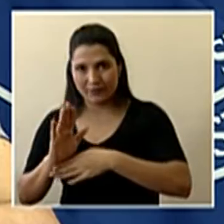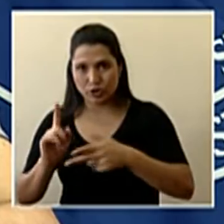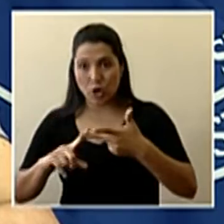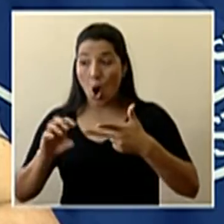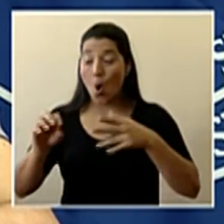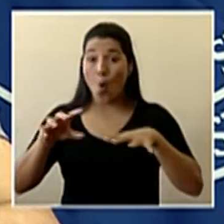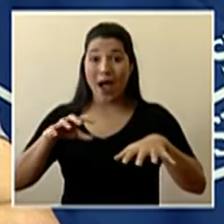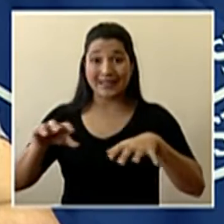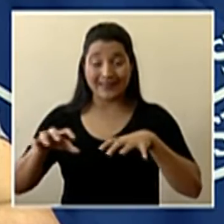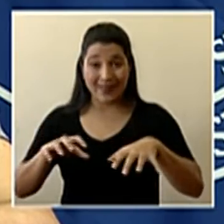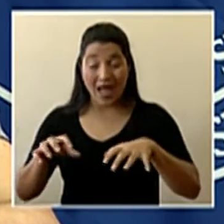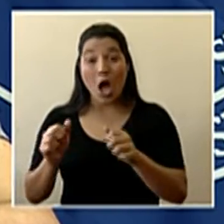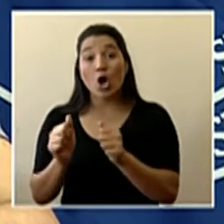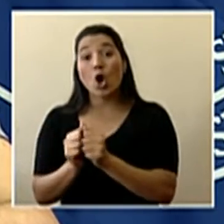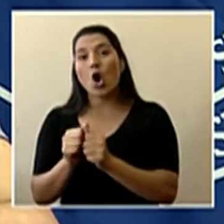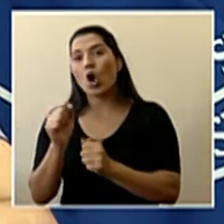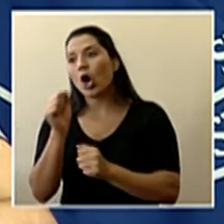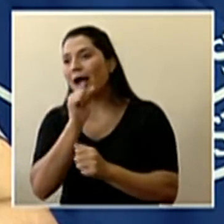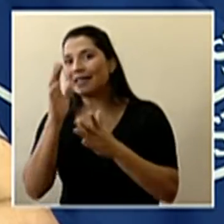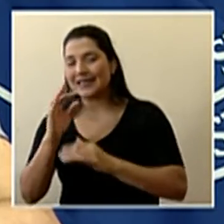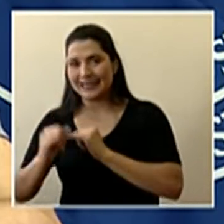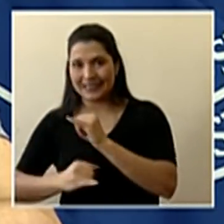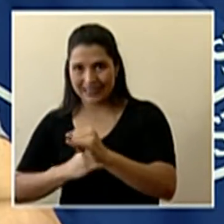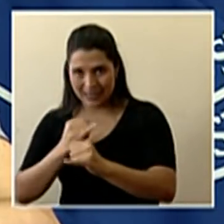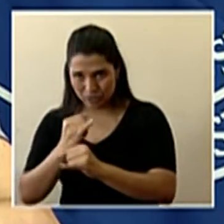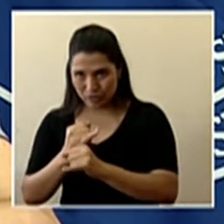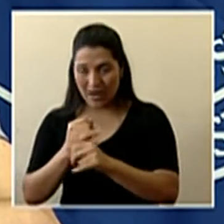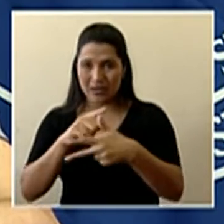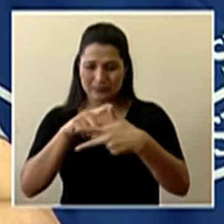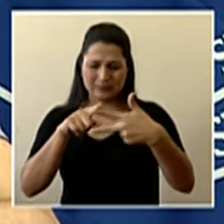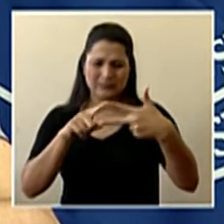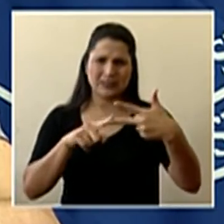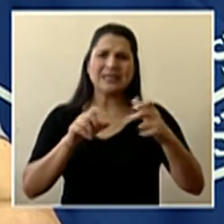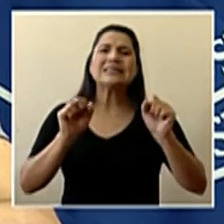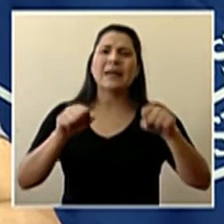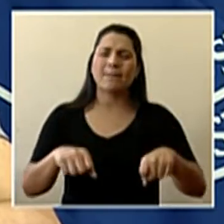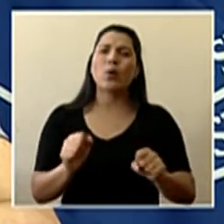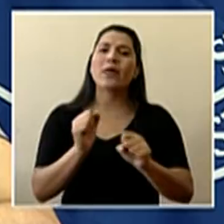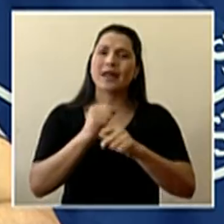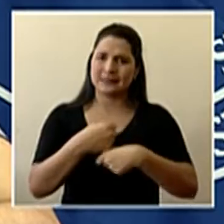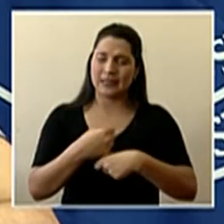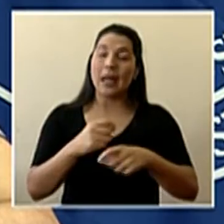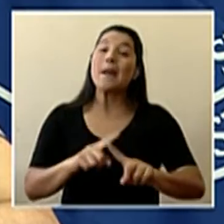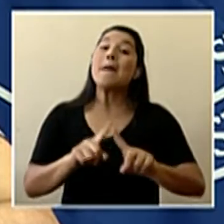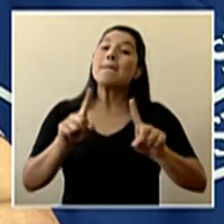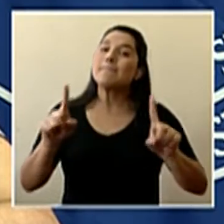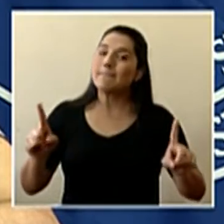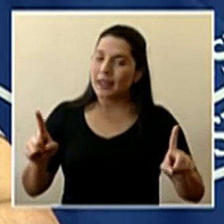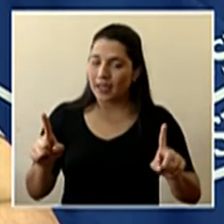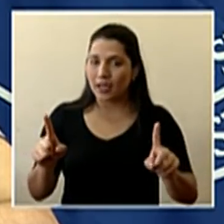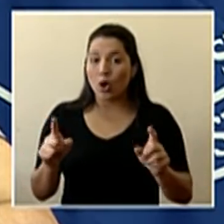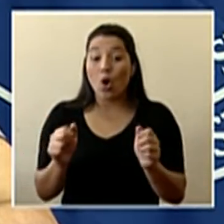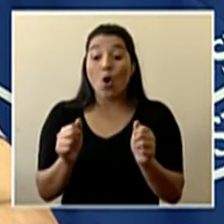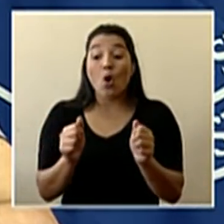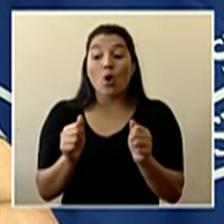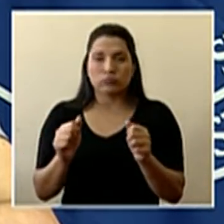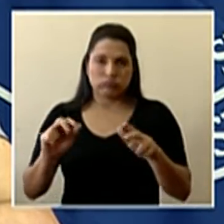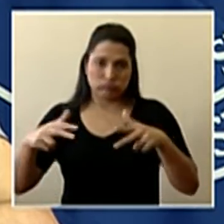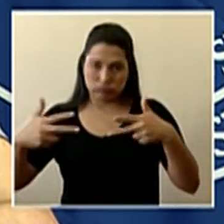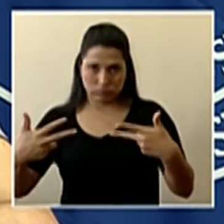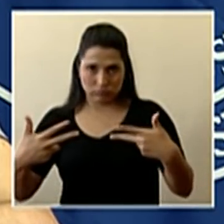Están autorizadas siempre y cuando se hagan a puerta cerrada y con la mínima cantidad de personas necesaria para cubrir asuntos propios de producción o de